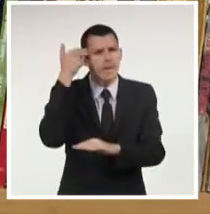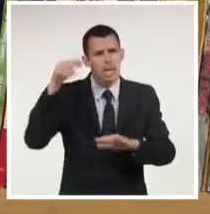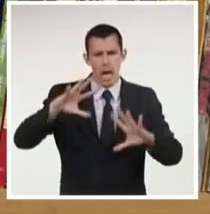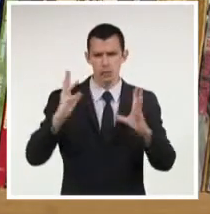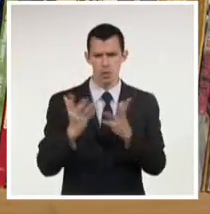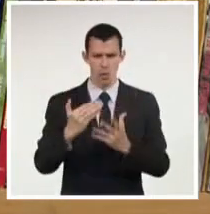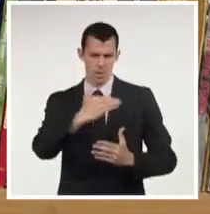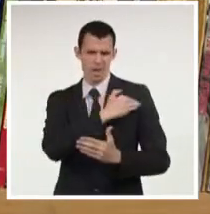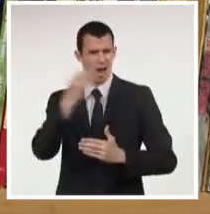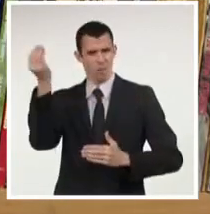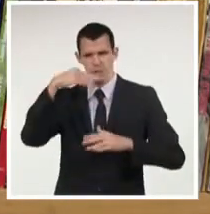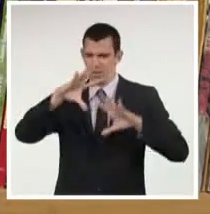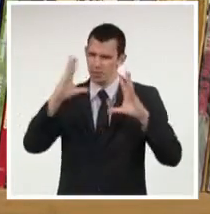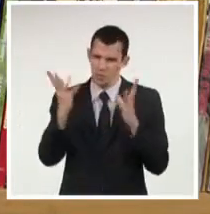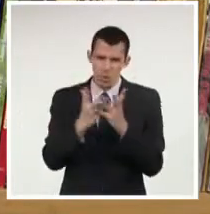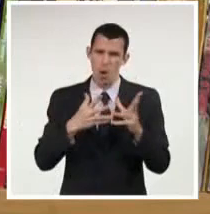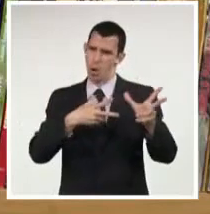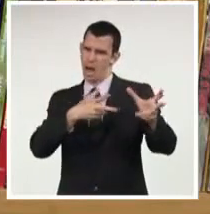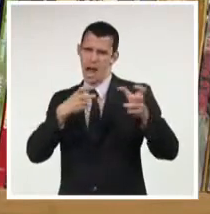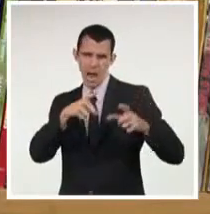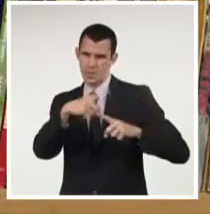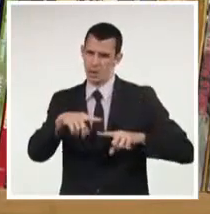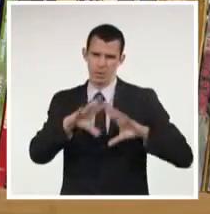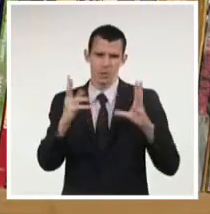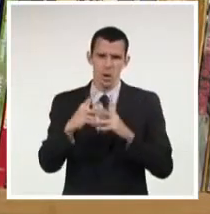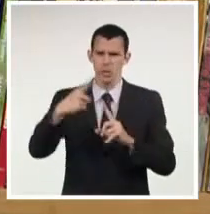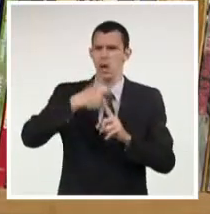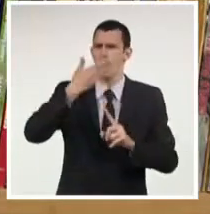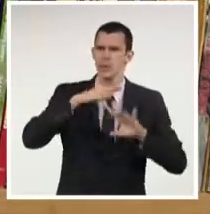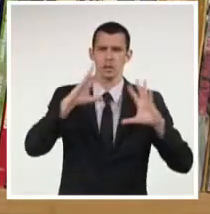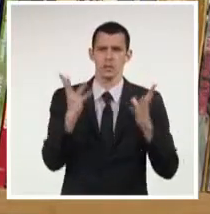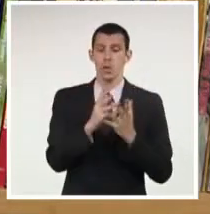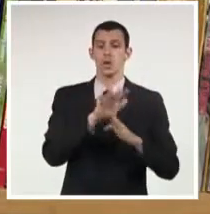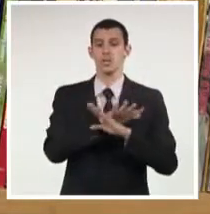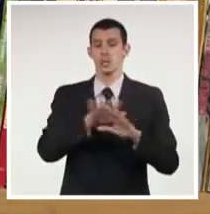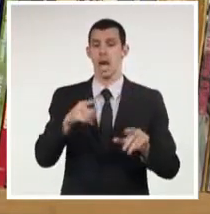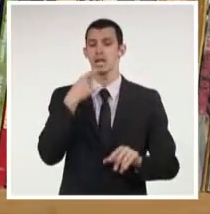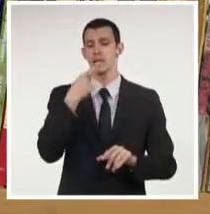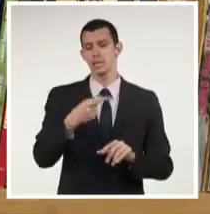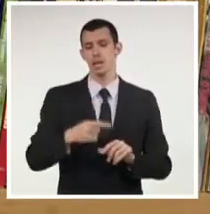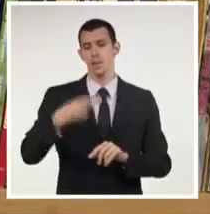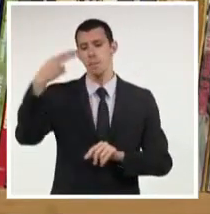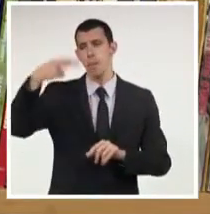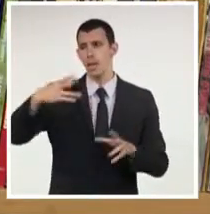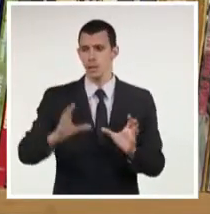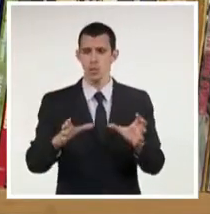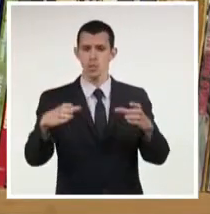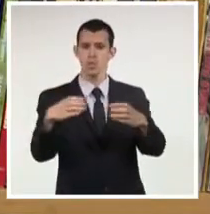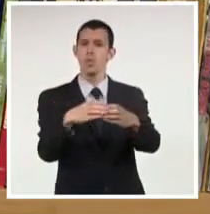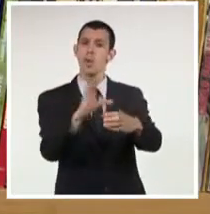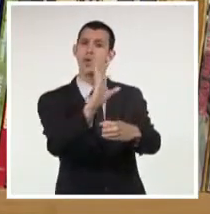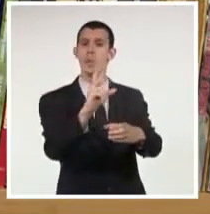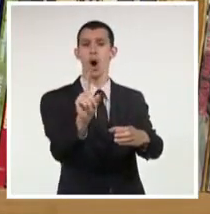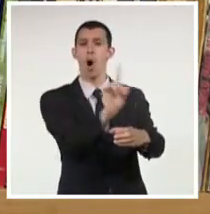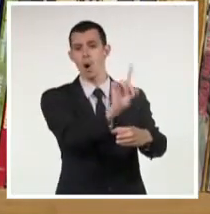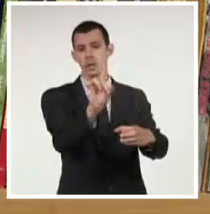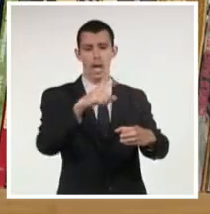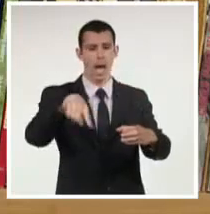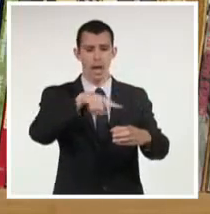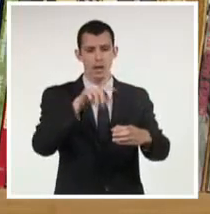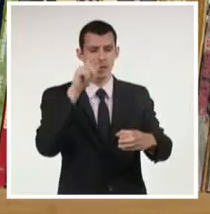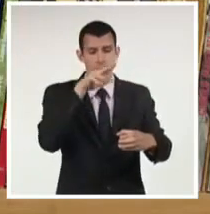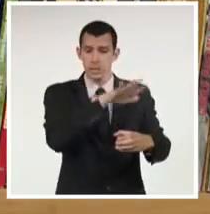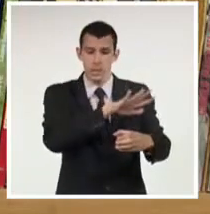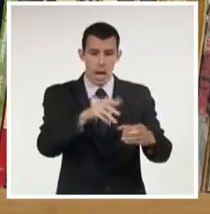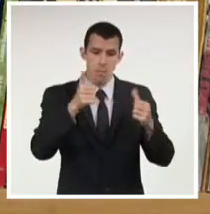de 1975 se decide que la 11ª promoción de la cual formábamos parte nosotros saliera a